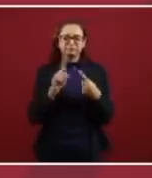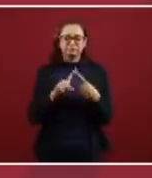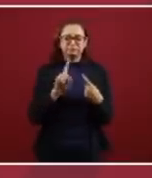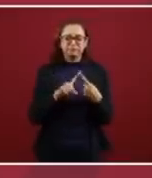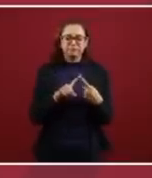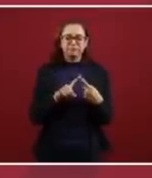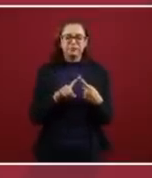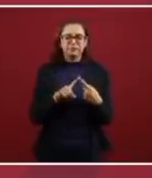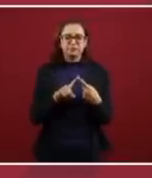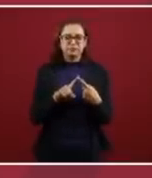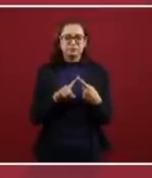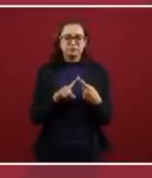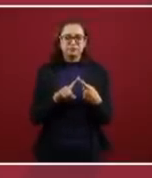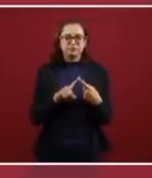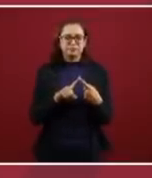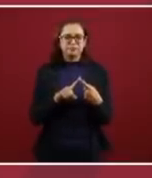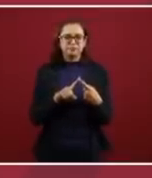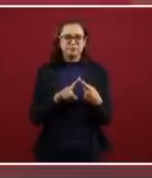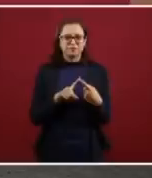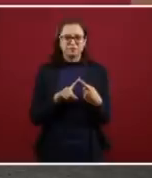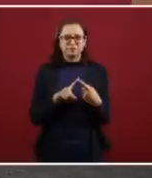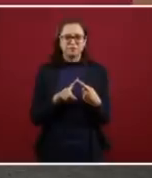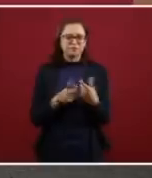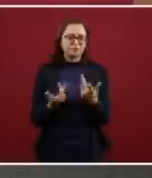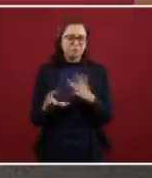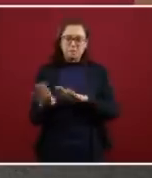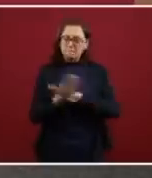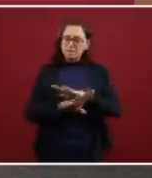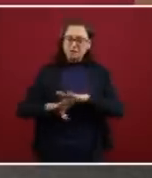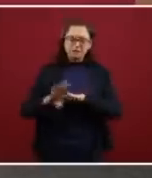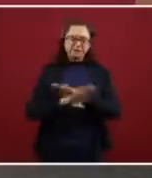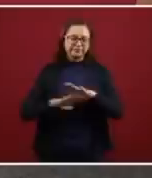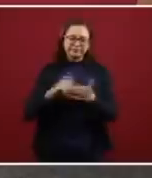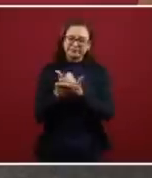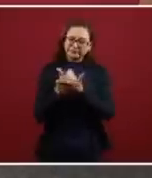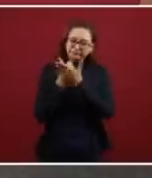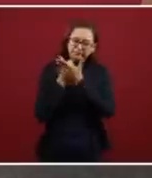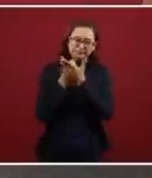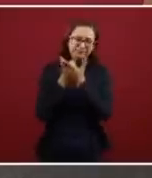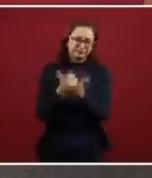ayudarles para lo básico.